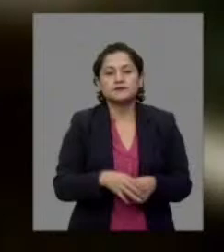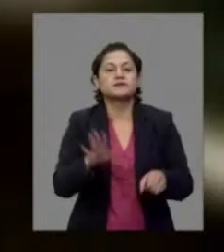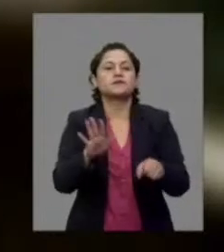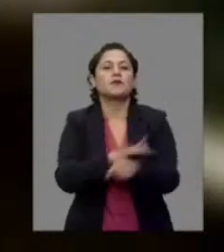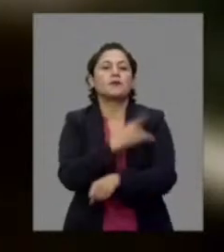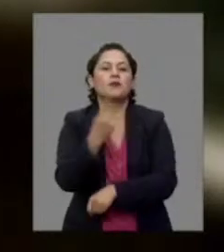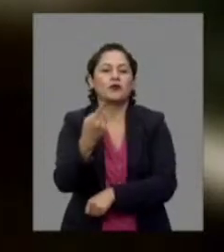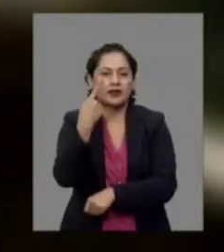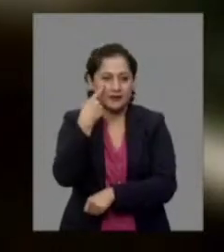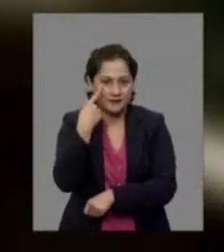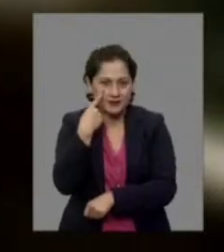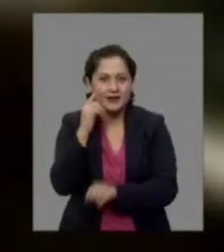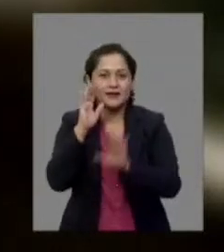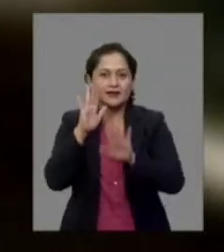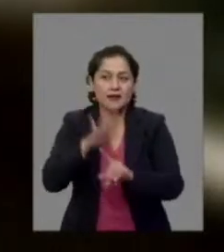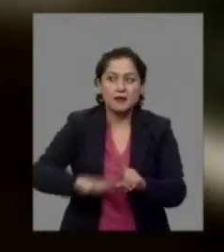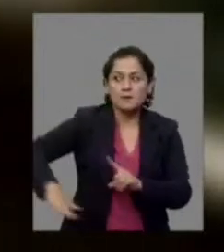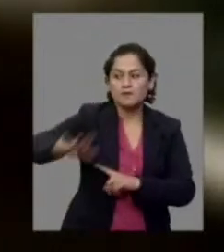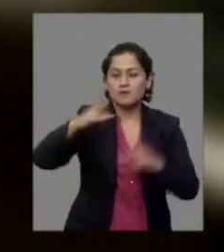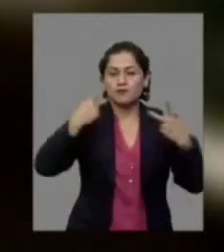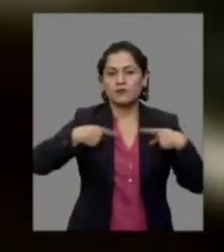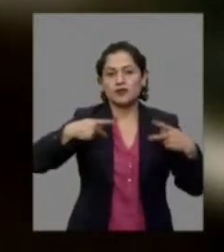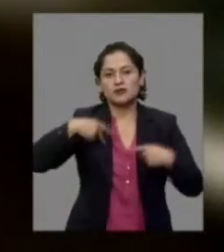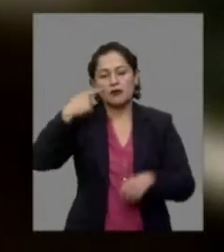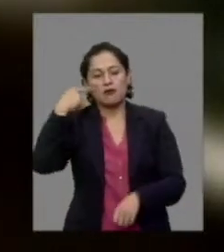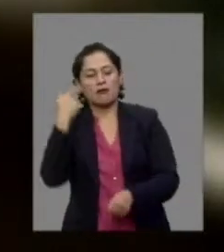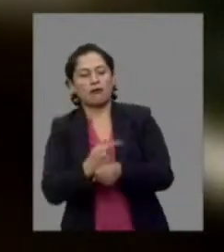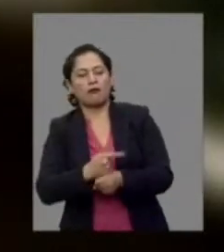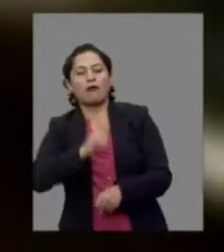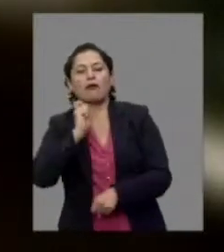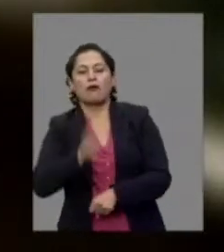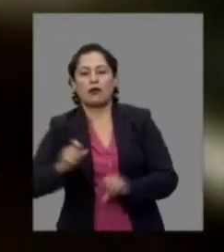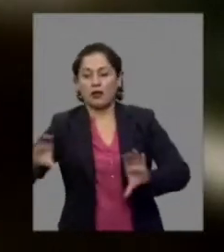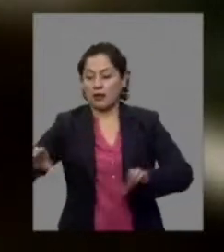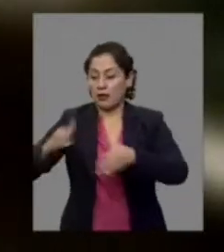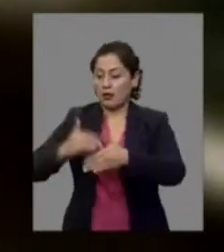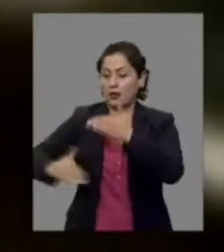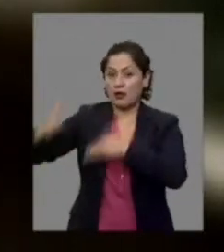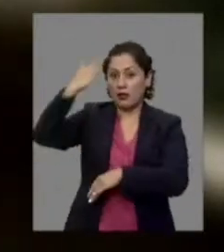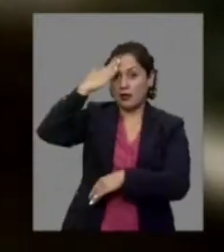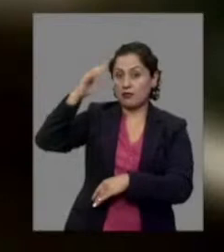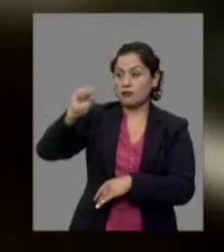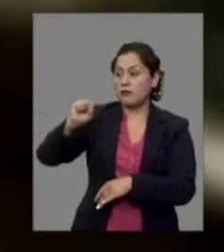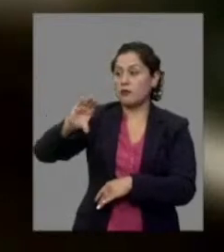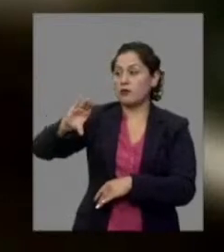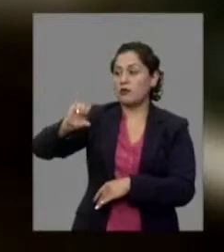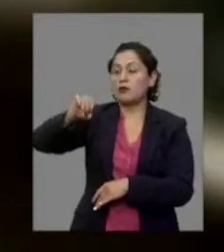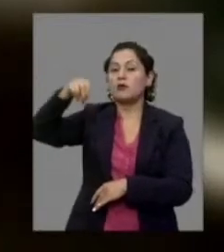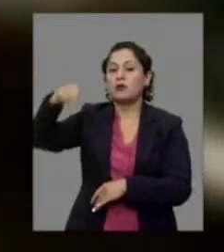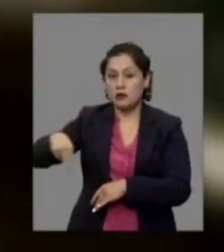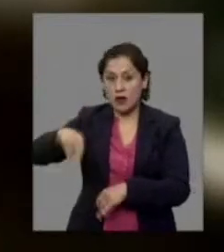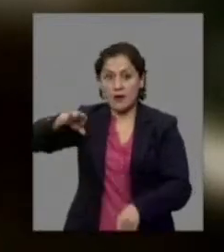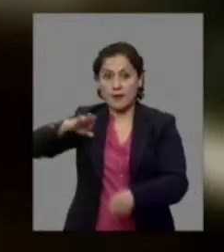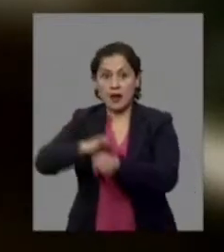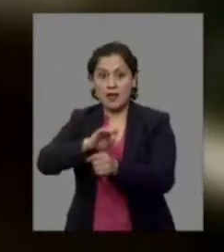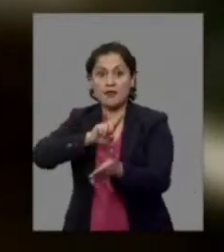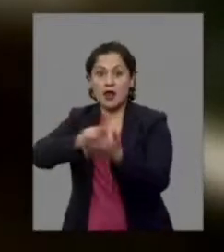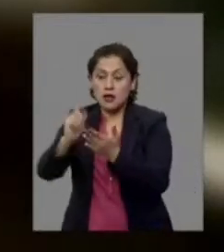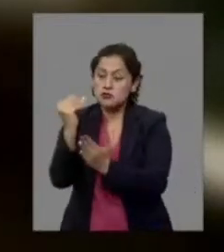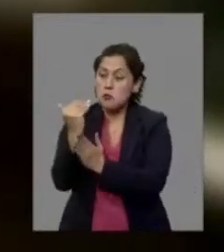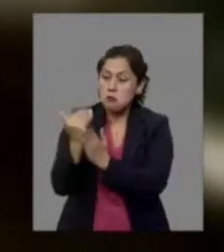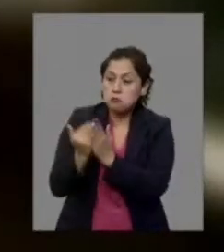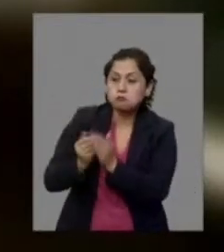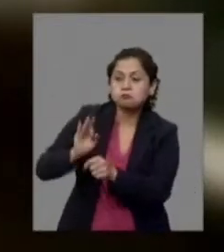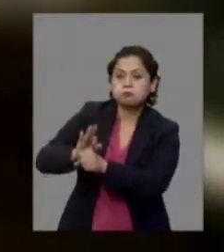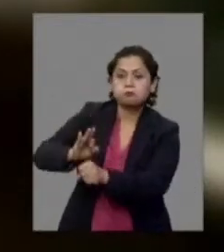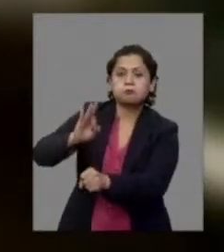es al contrario. Mientras la Suprema Corte avanza en la protección de estos derechos, la percepción social es que lo